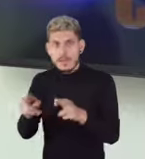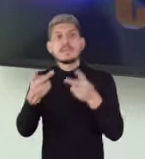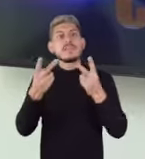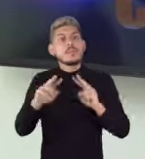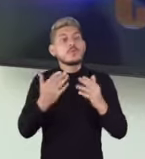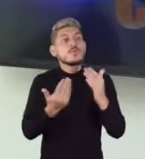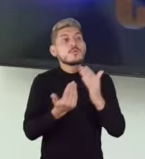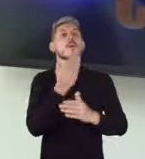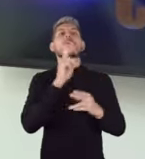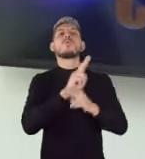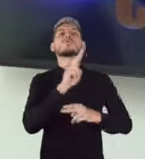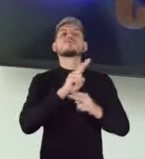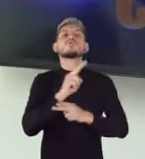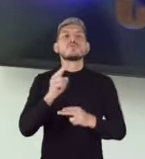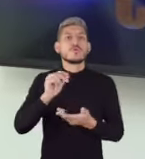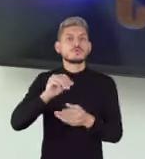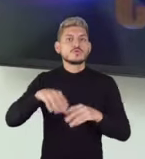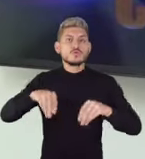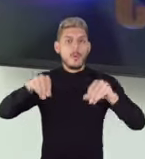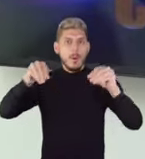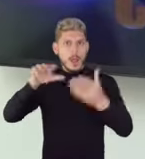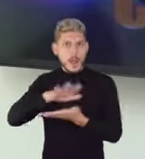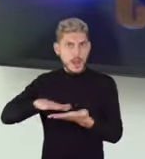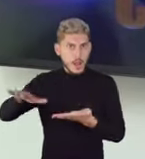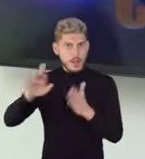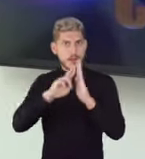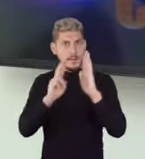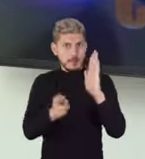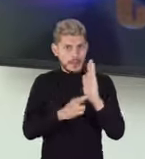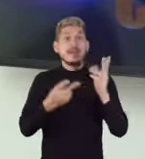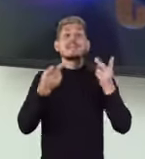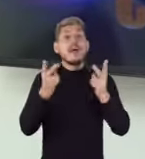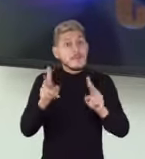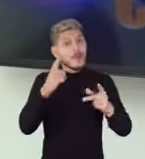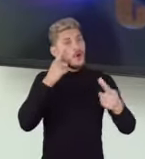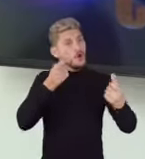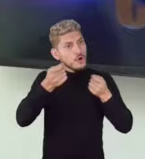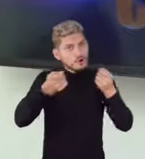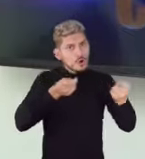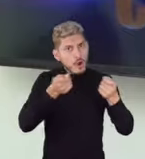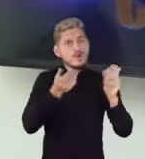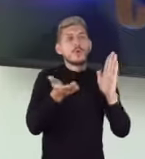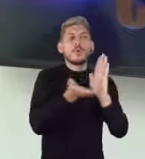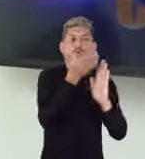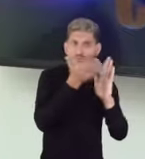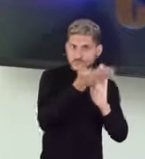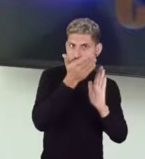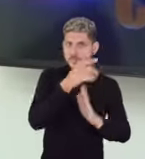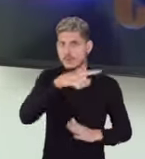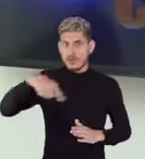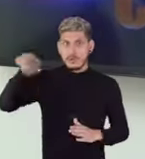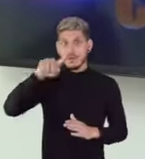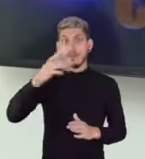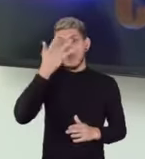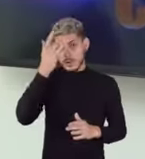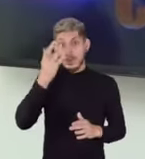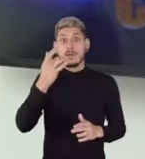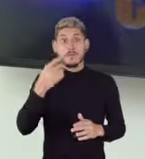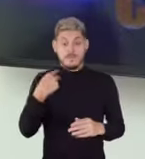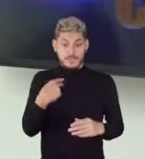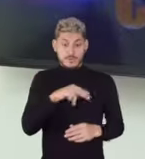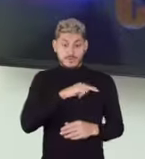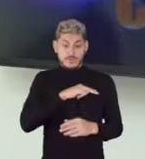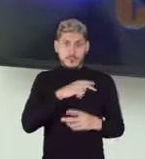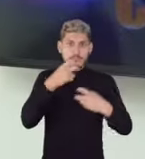suelo para el tema de las quebradas. Y tercero, también que controlen el tema de las construcciones, porque así como nosotros estamos en